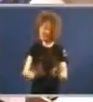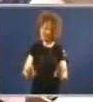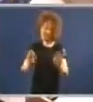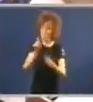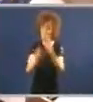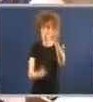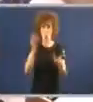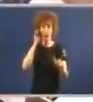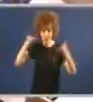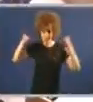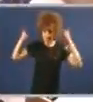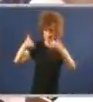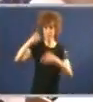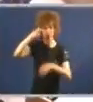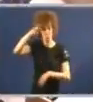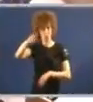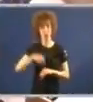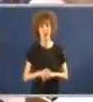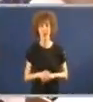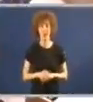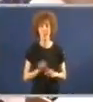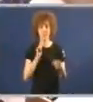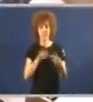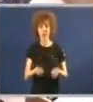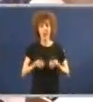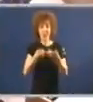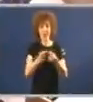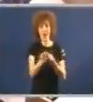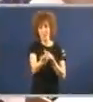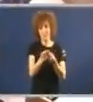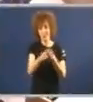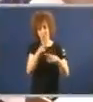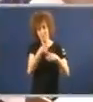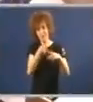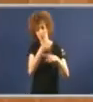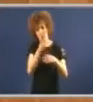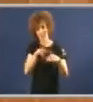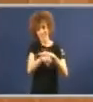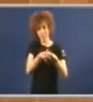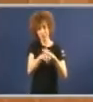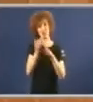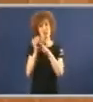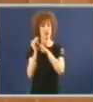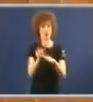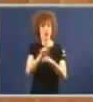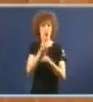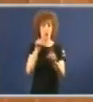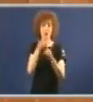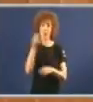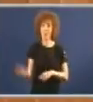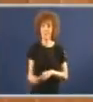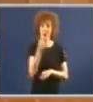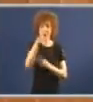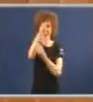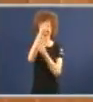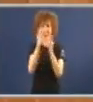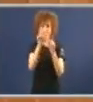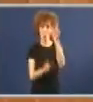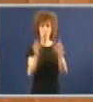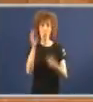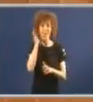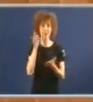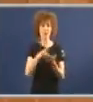rural. Poñer os medios e recursos suficientes para mellorar a atención ás mulleres vítimas de